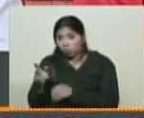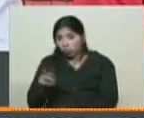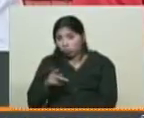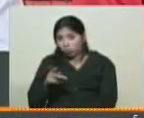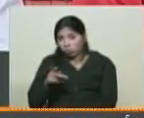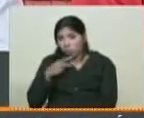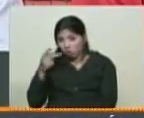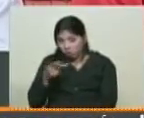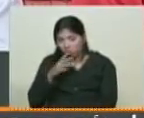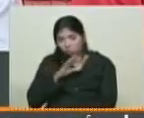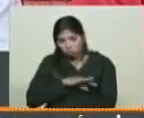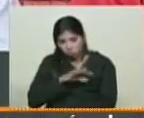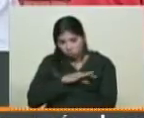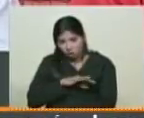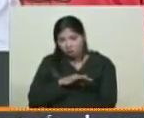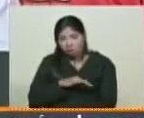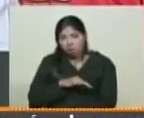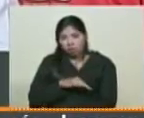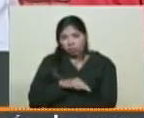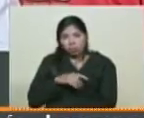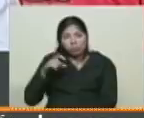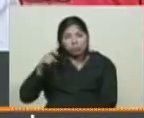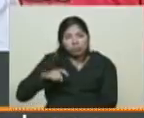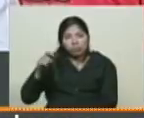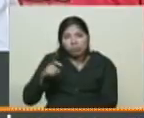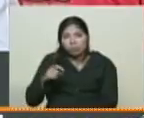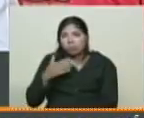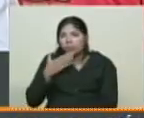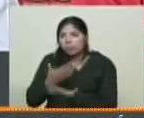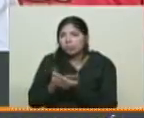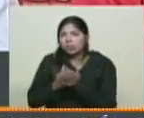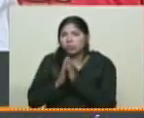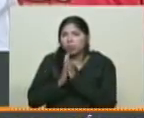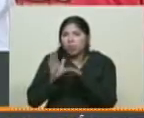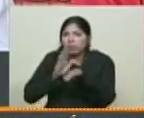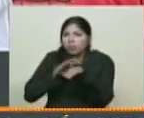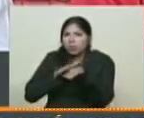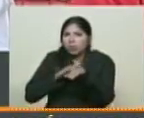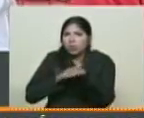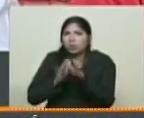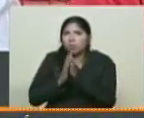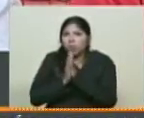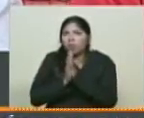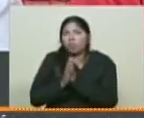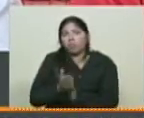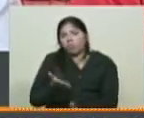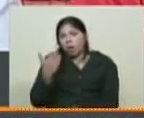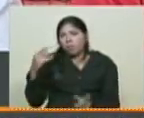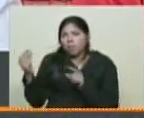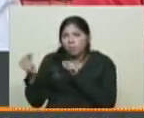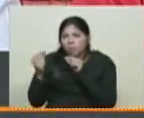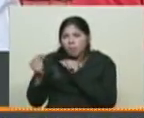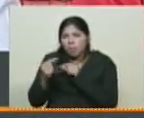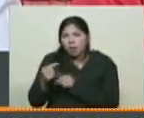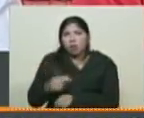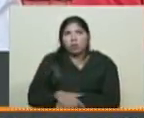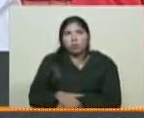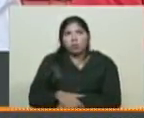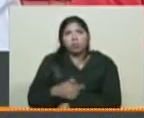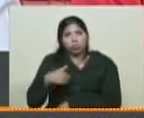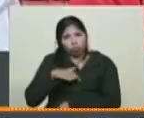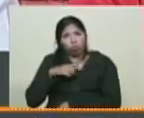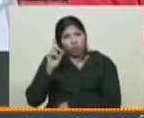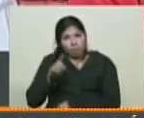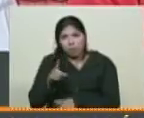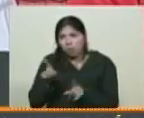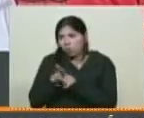Revolución Bolivariana proponga la necesidad, creo que también es la proposición que nosotros también ratificamos desde el Partido Socialista